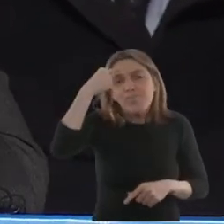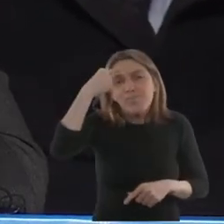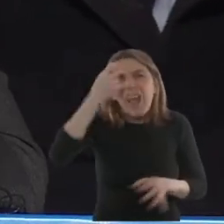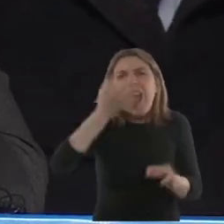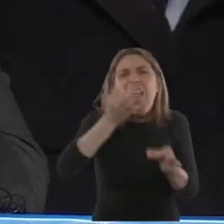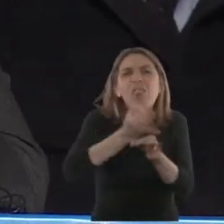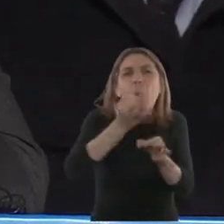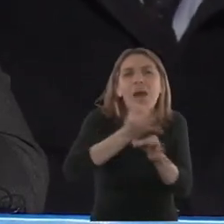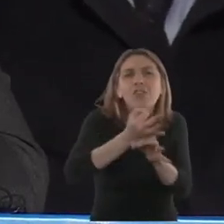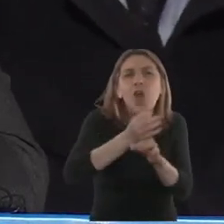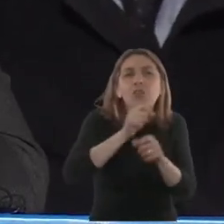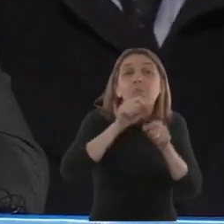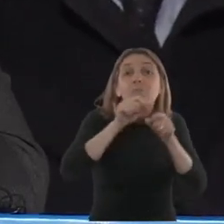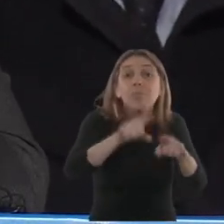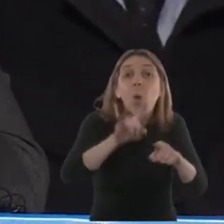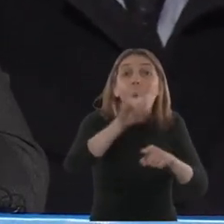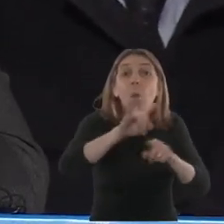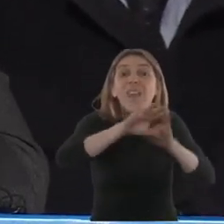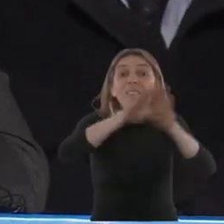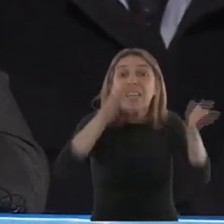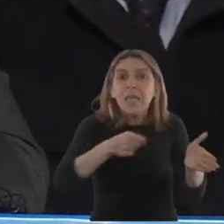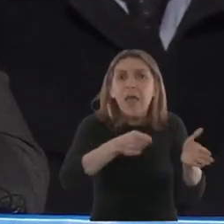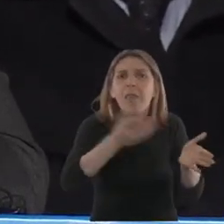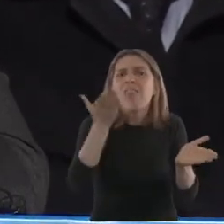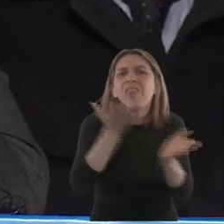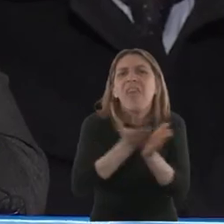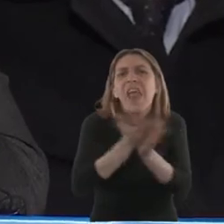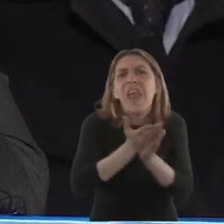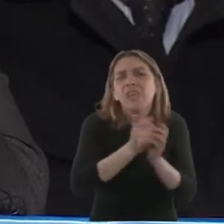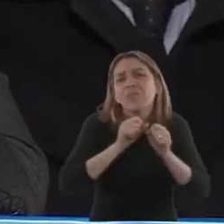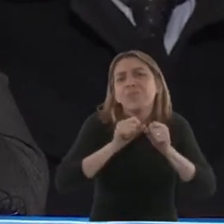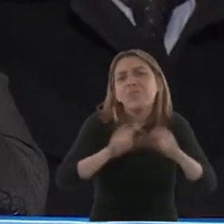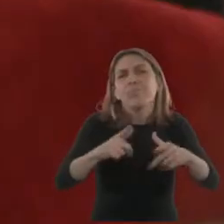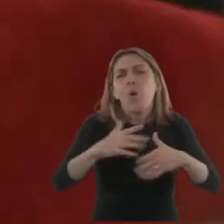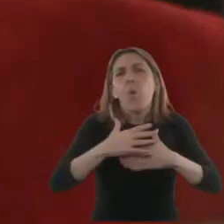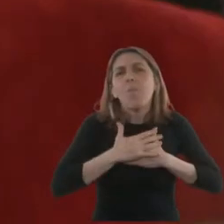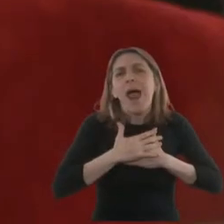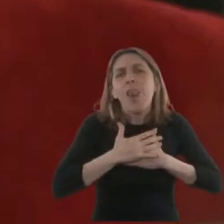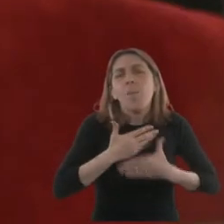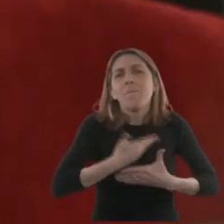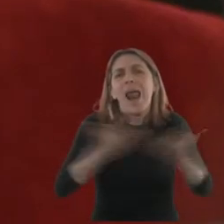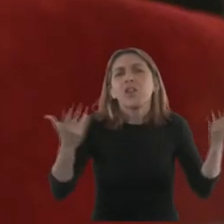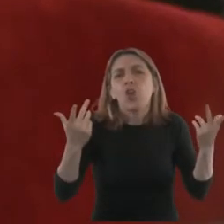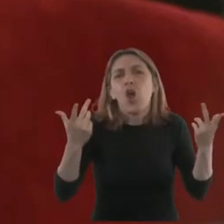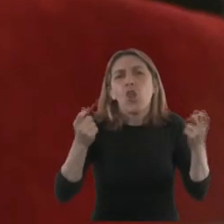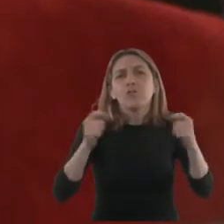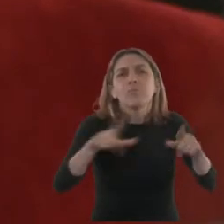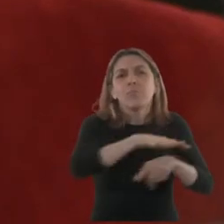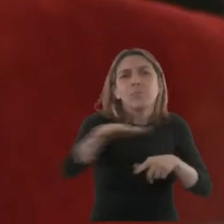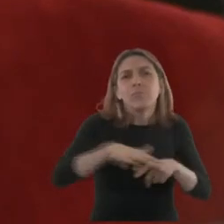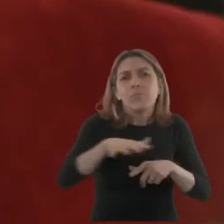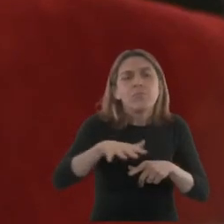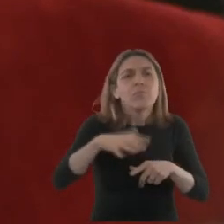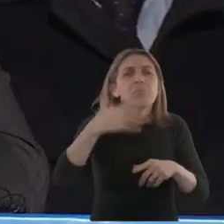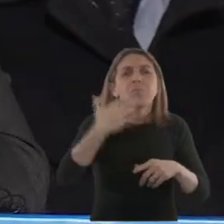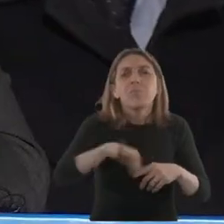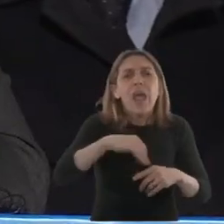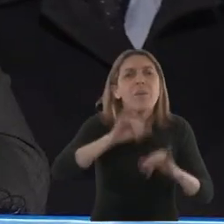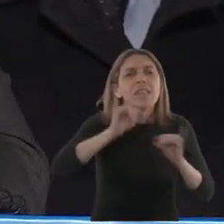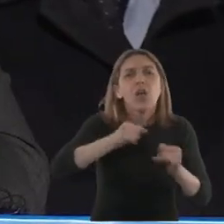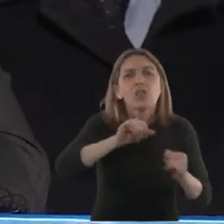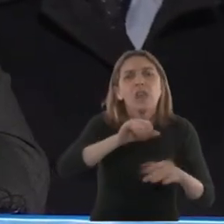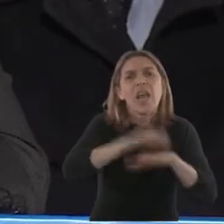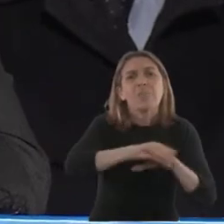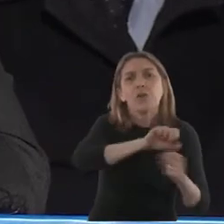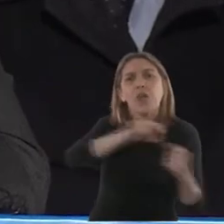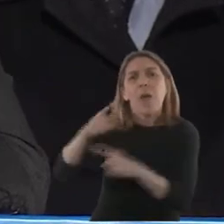educación universitaria como un derecho humano, como un bien público y social y como un deber indelegable del Estado.